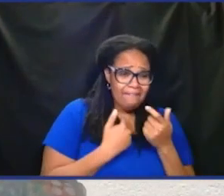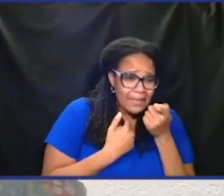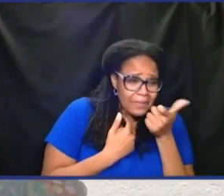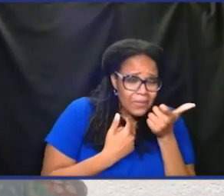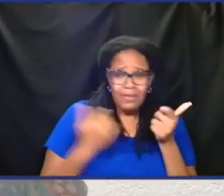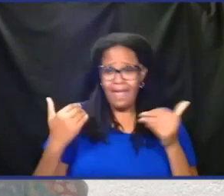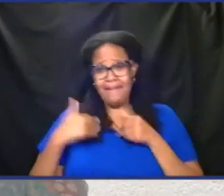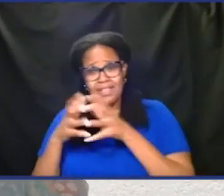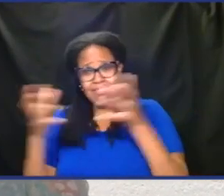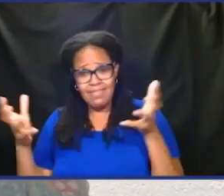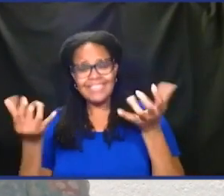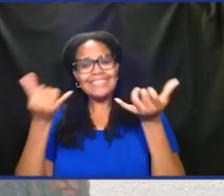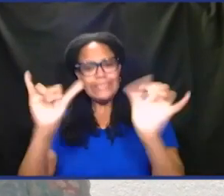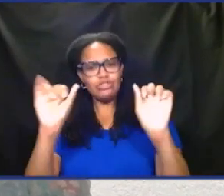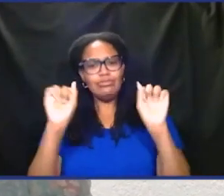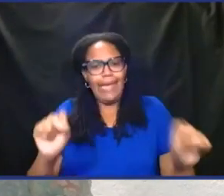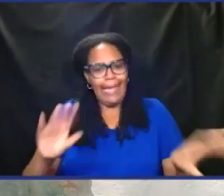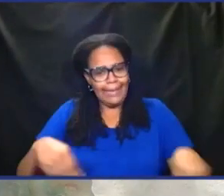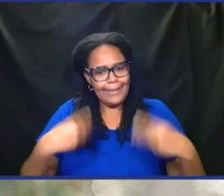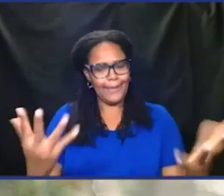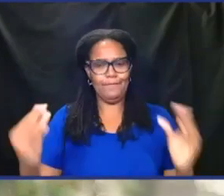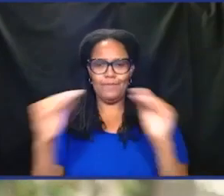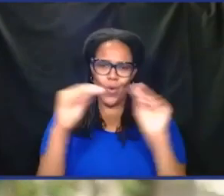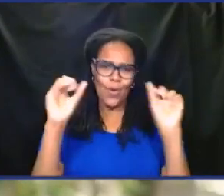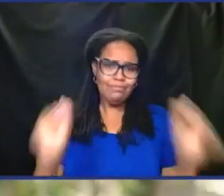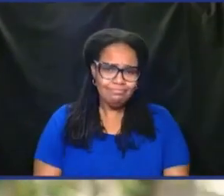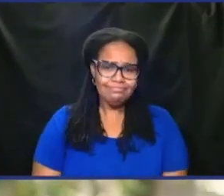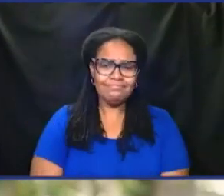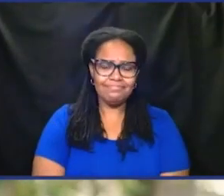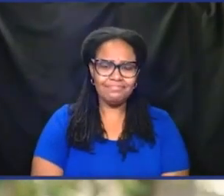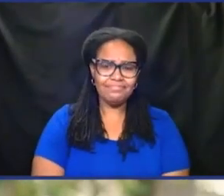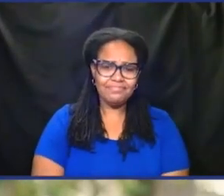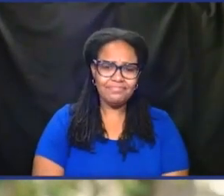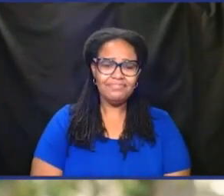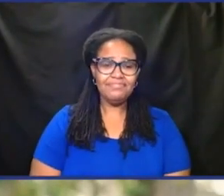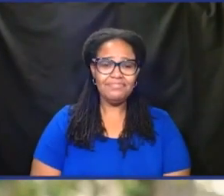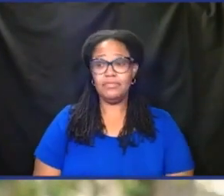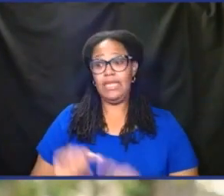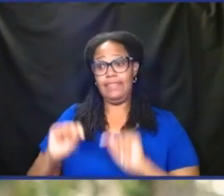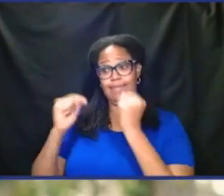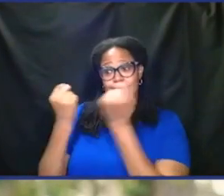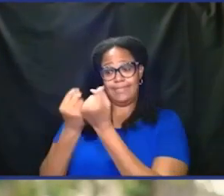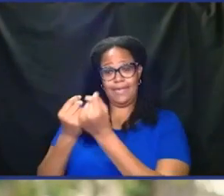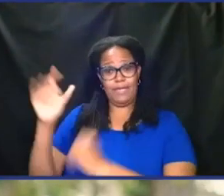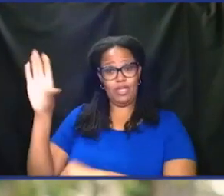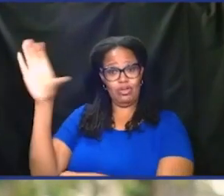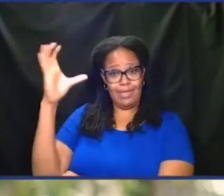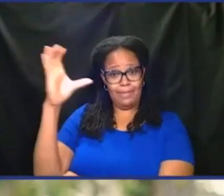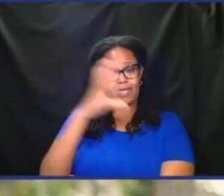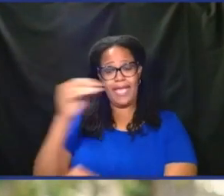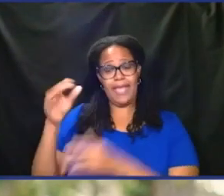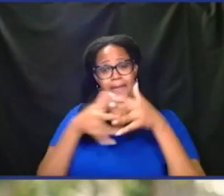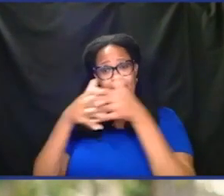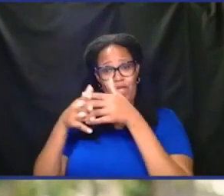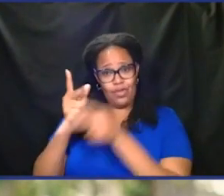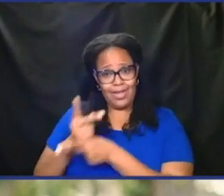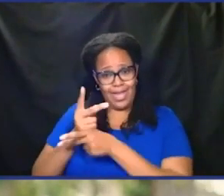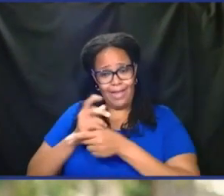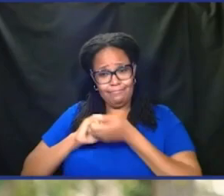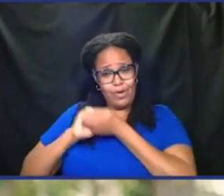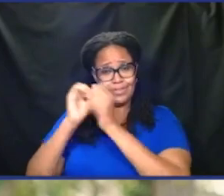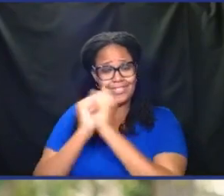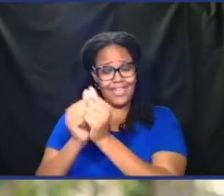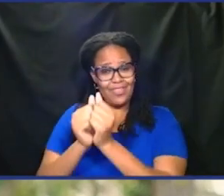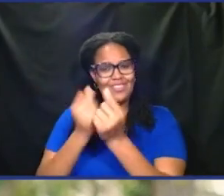Every day, Dr. Pacheco and the Americares team in Colombia are changing lives, saving lives, and delivering hope